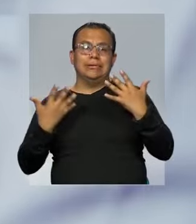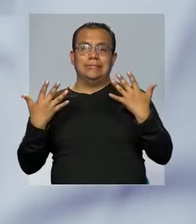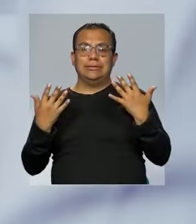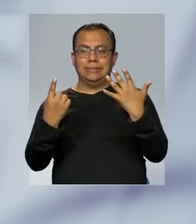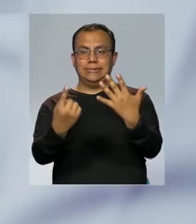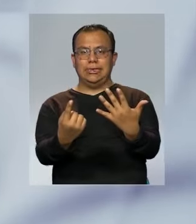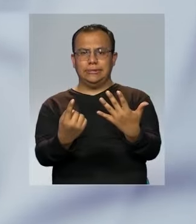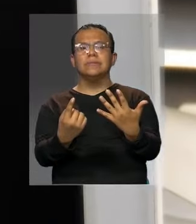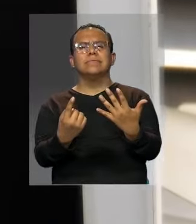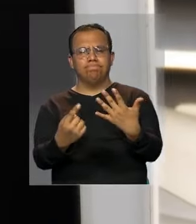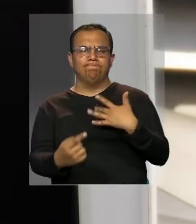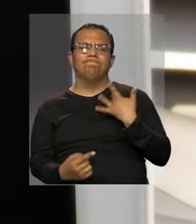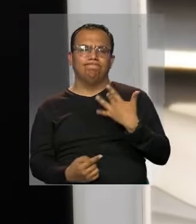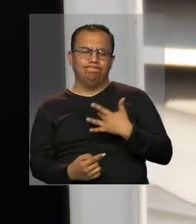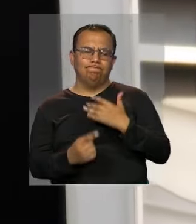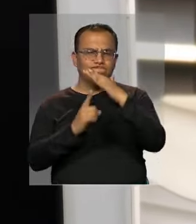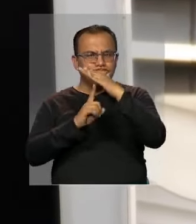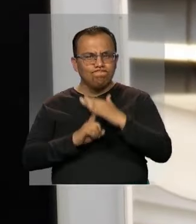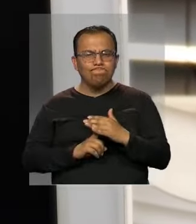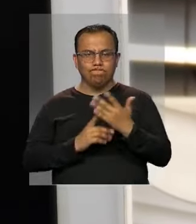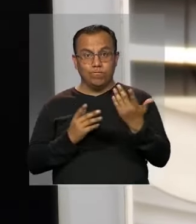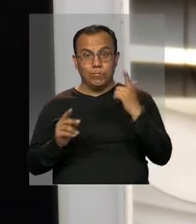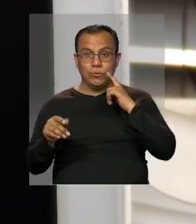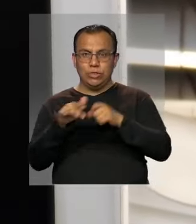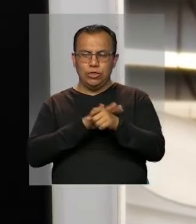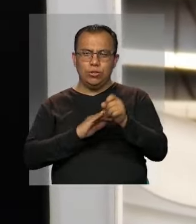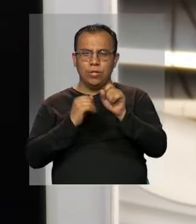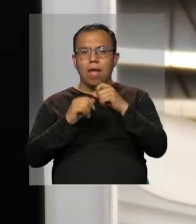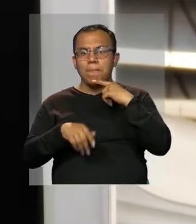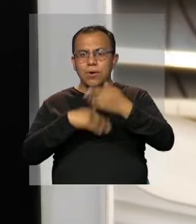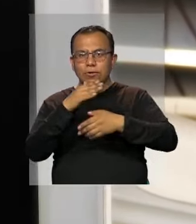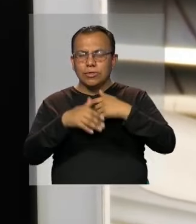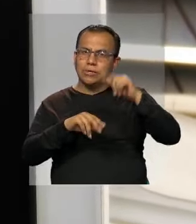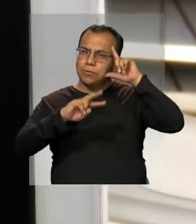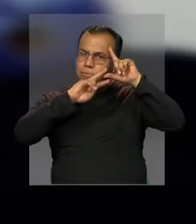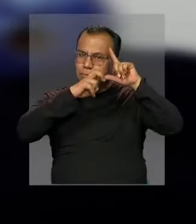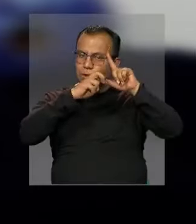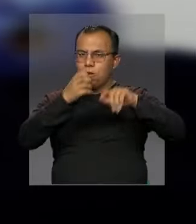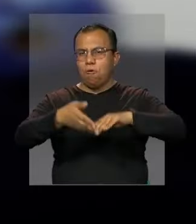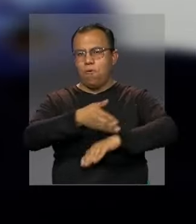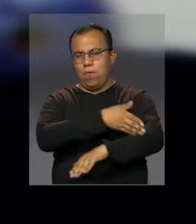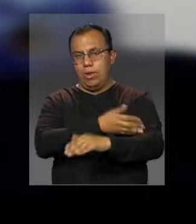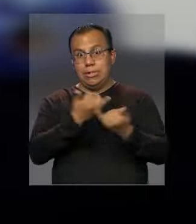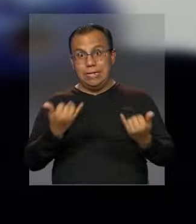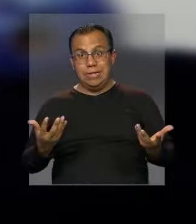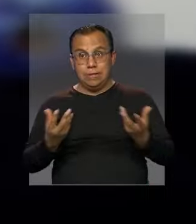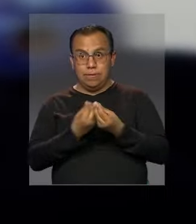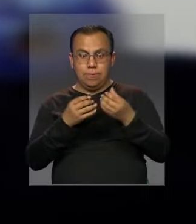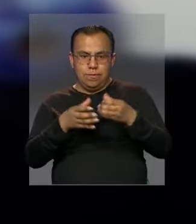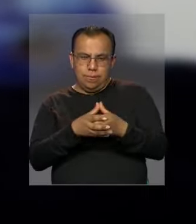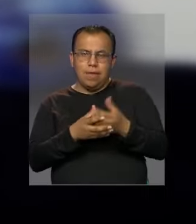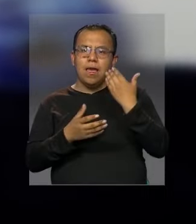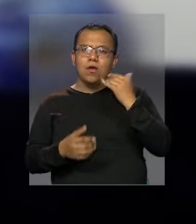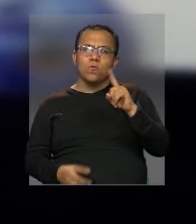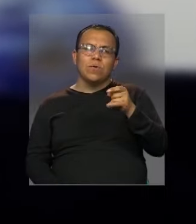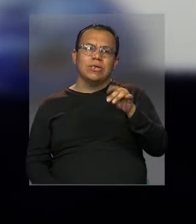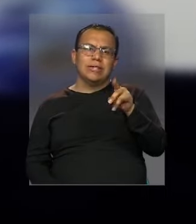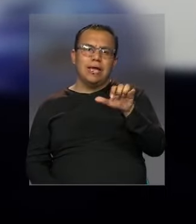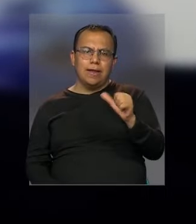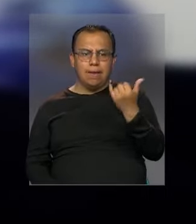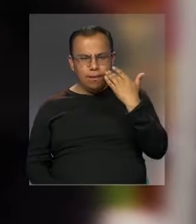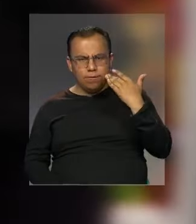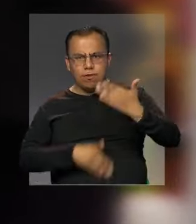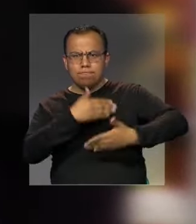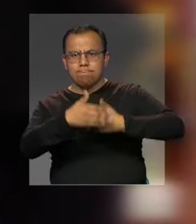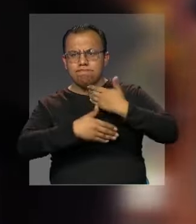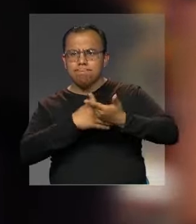10 mujeres se sintieron humilladas durante una consulta ginecológica o prenatal. Desde colectivos de mujeres como Huitaca también han hecho la gestión